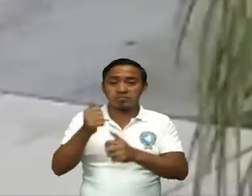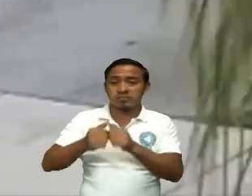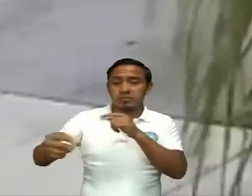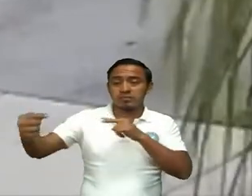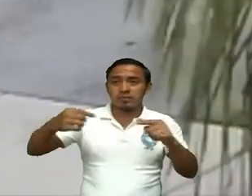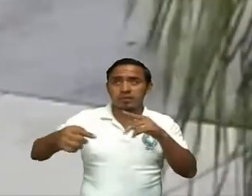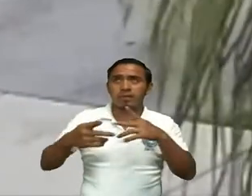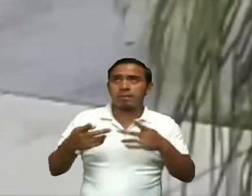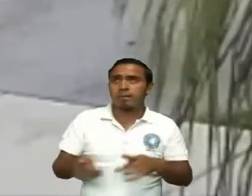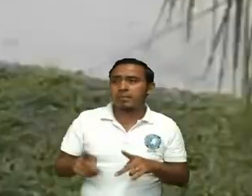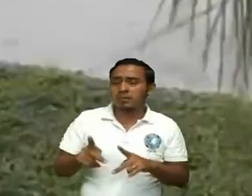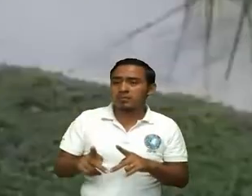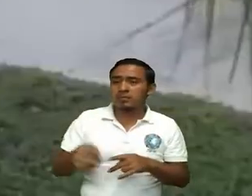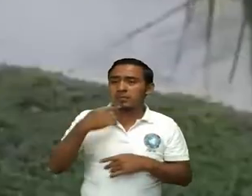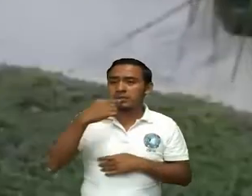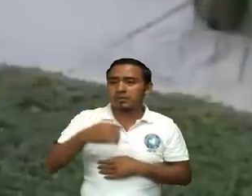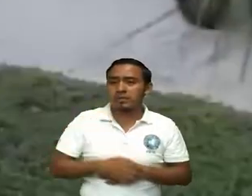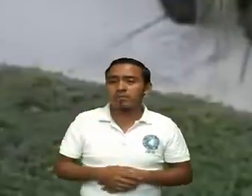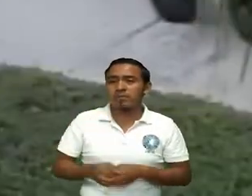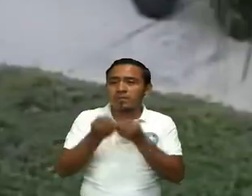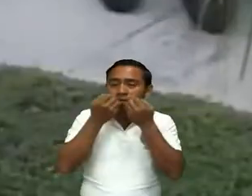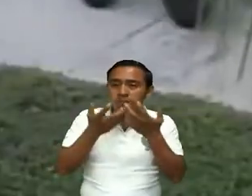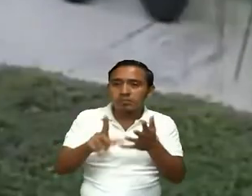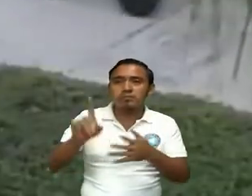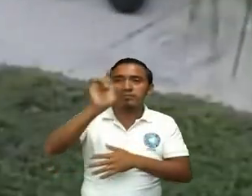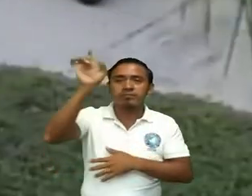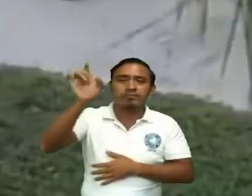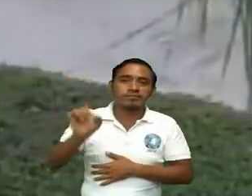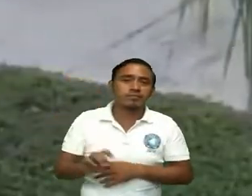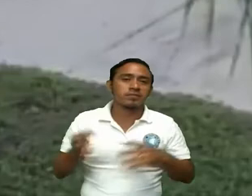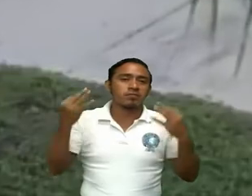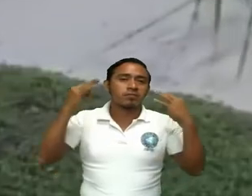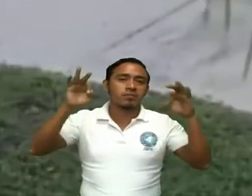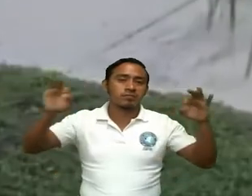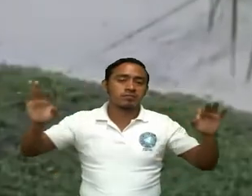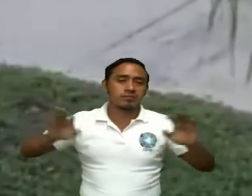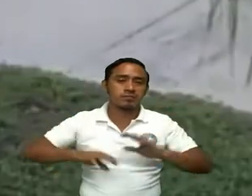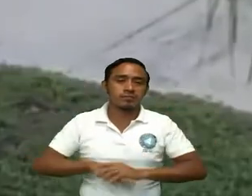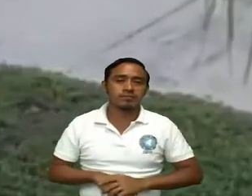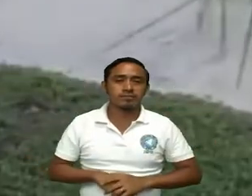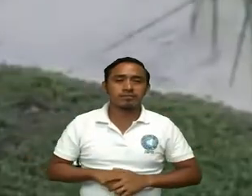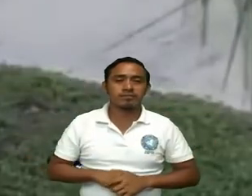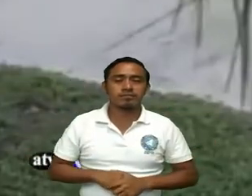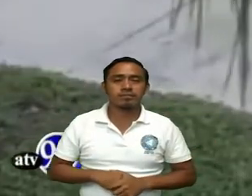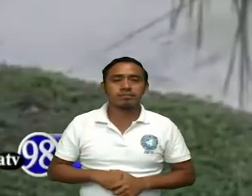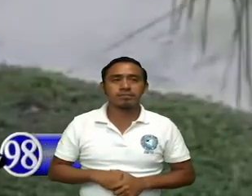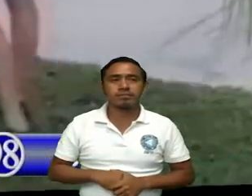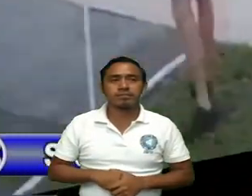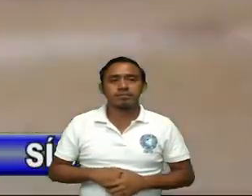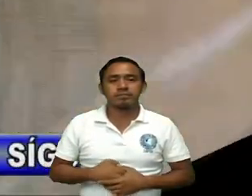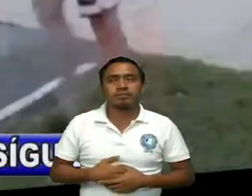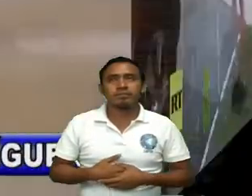embargo, internautas las han hecho virales en todas las redes sociales.